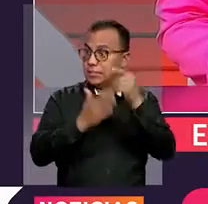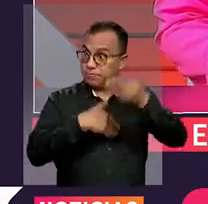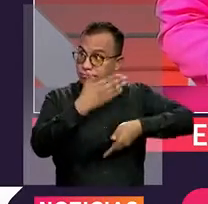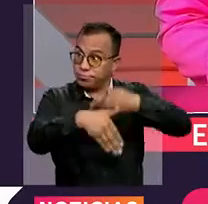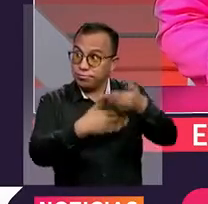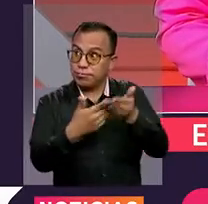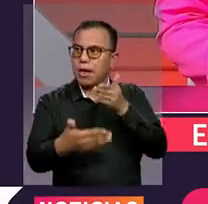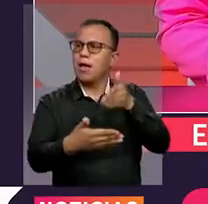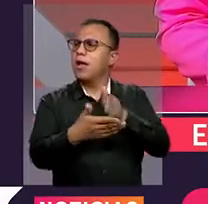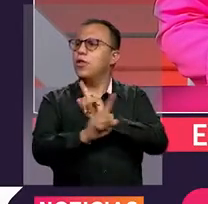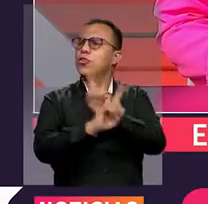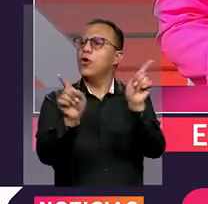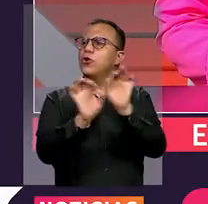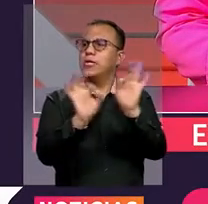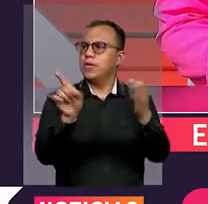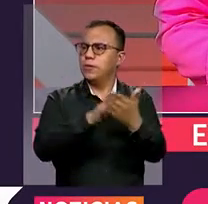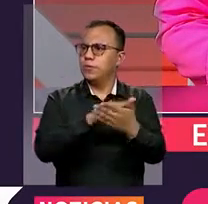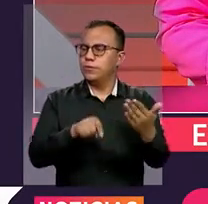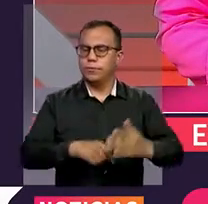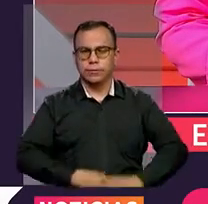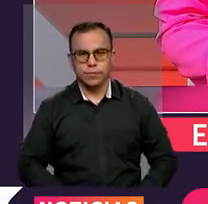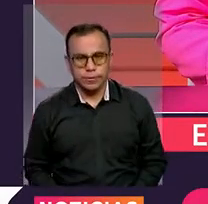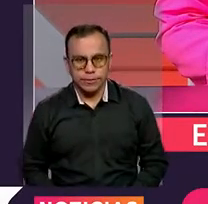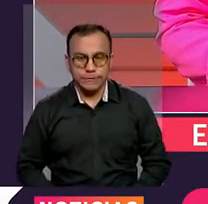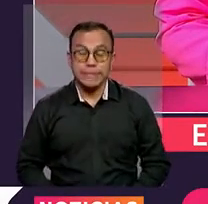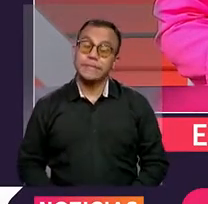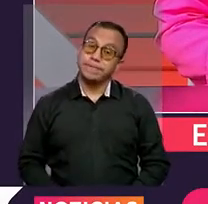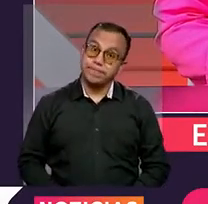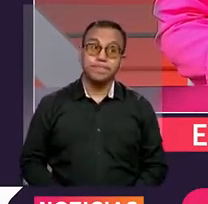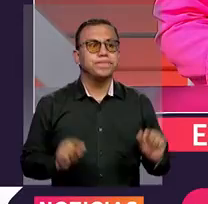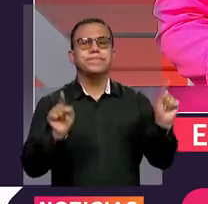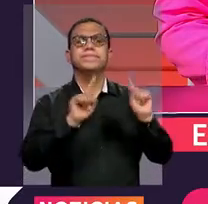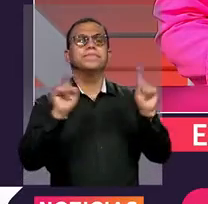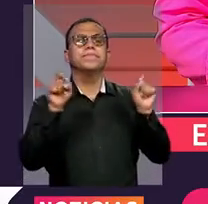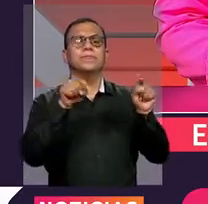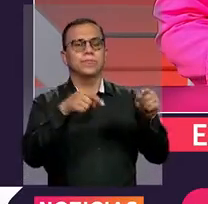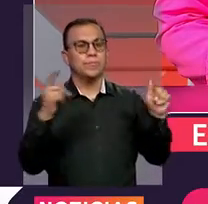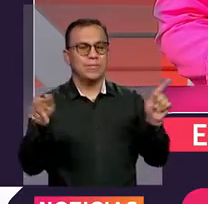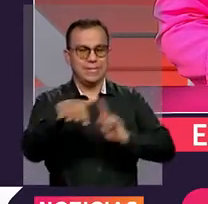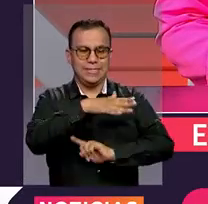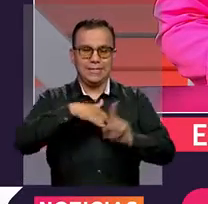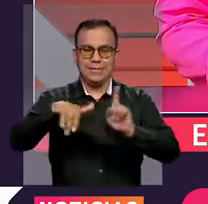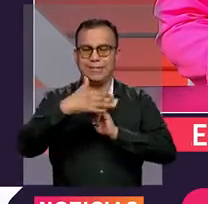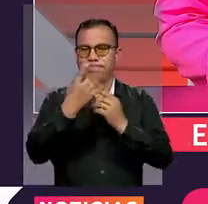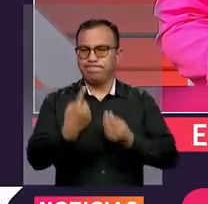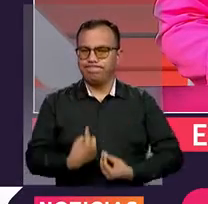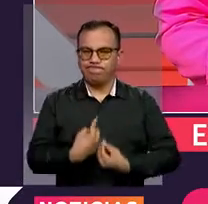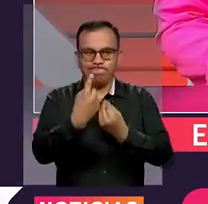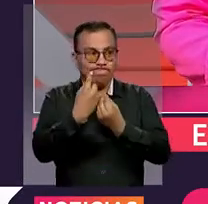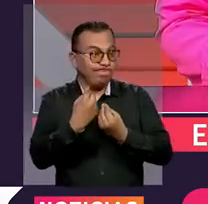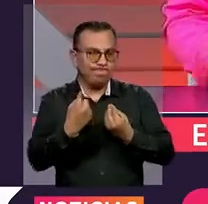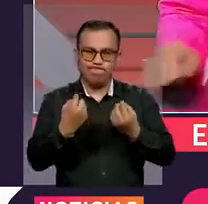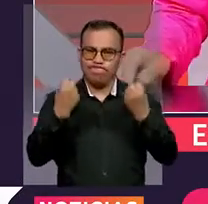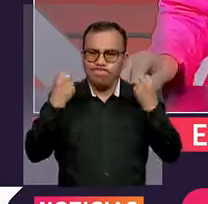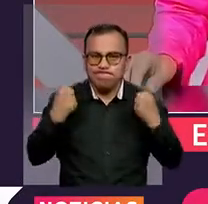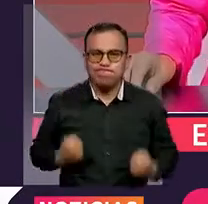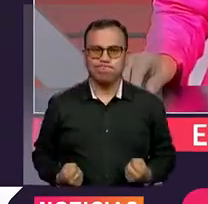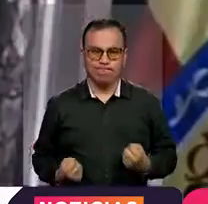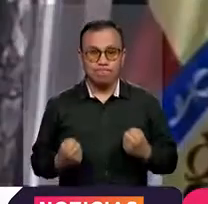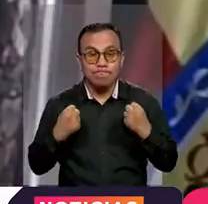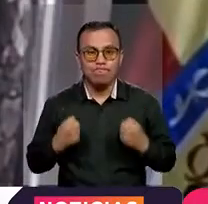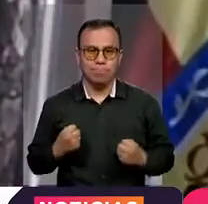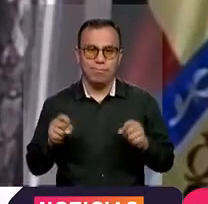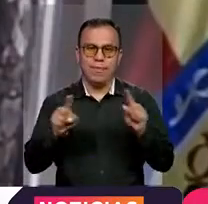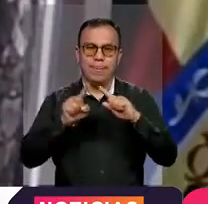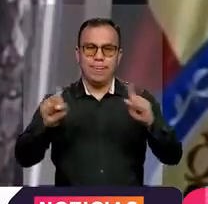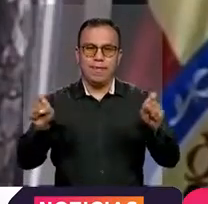avanza? Pues digamos, aquí lo que se ve es un ambiente político muy caldeado, como le decía,